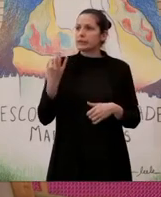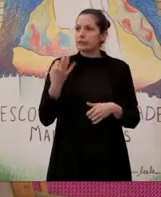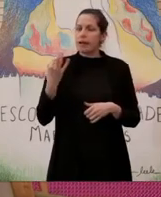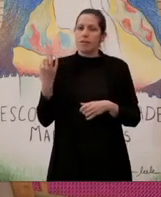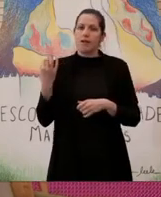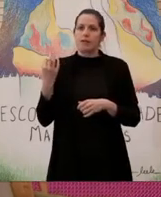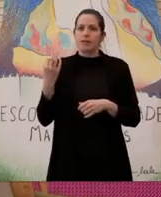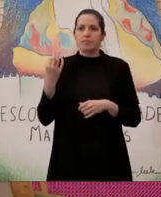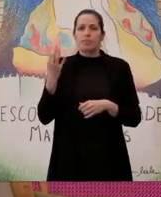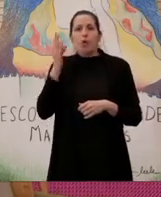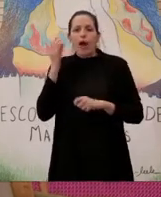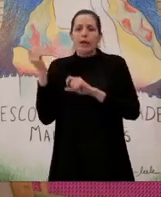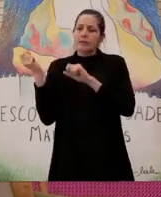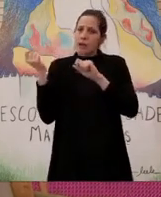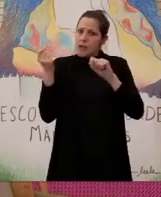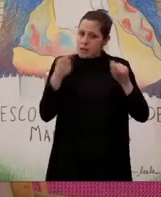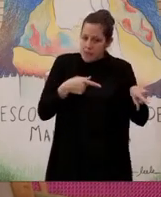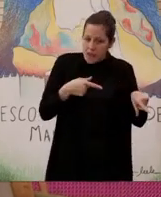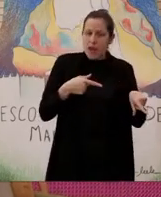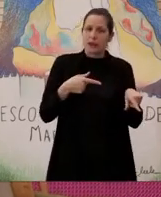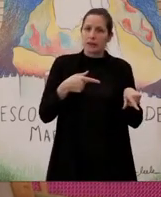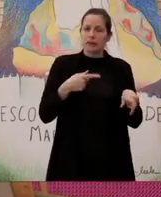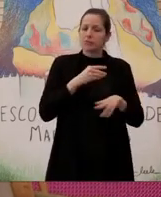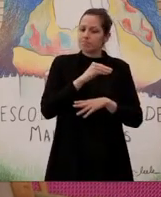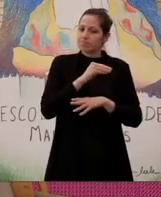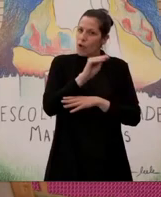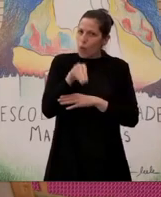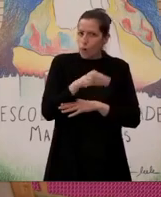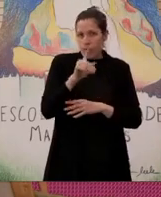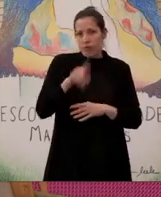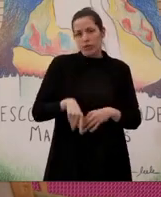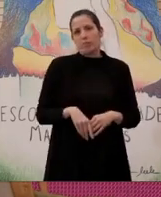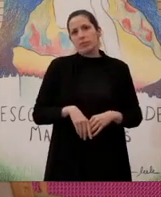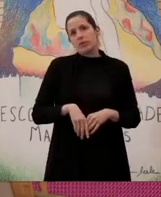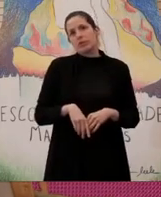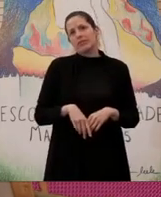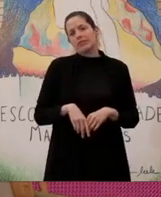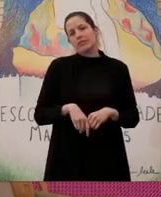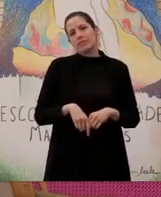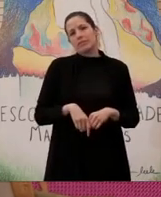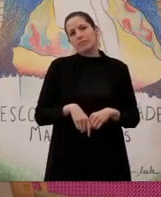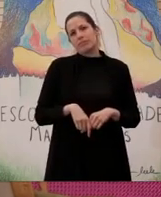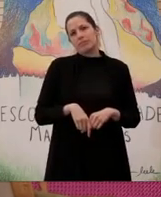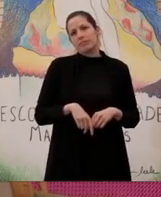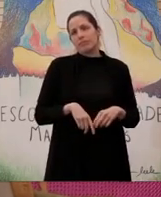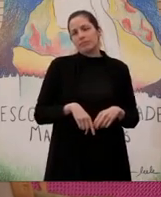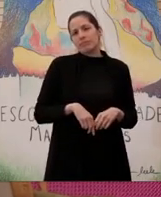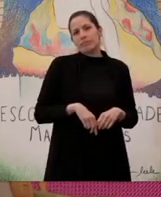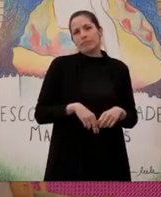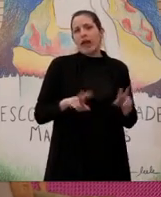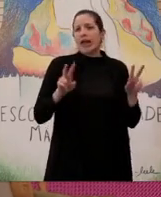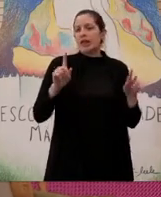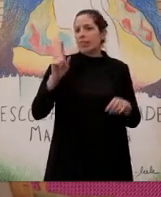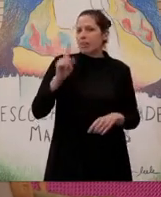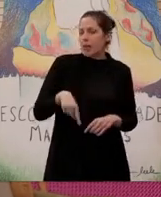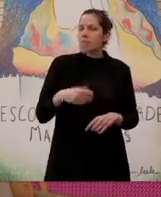un elemento importante a las diversidades sexuales a orientación estar o no estar enferma